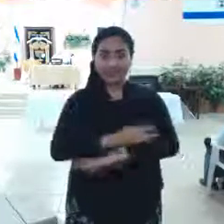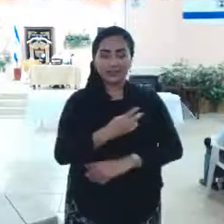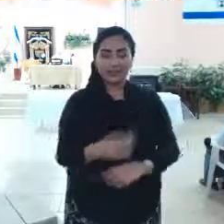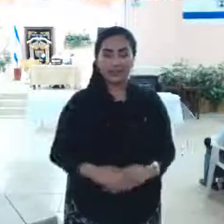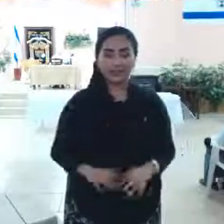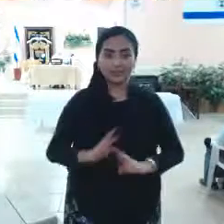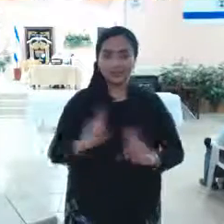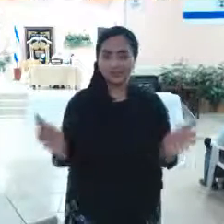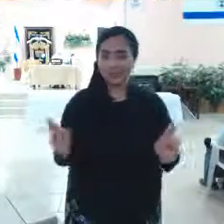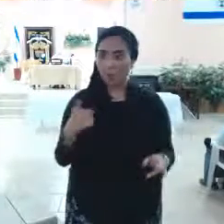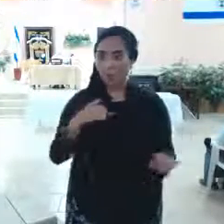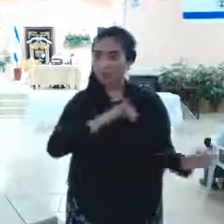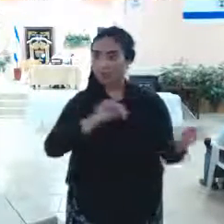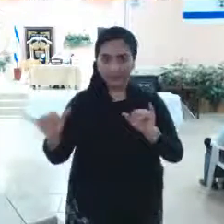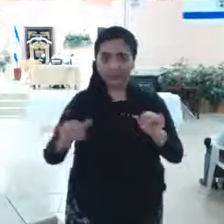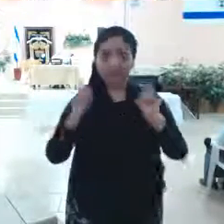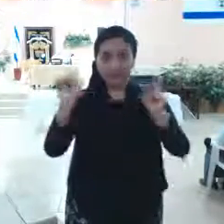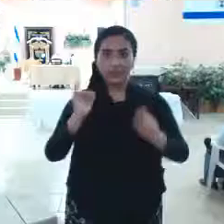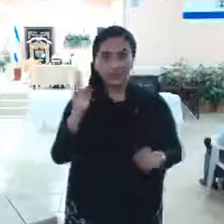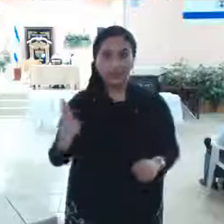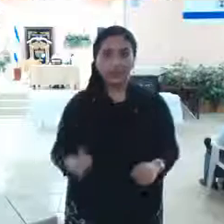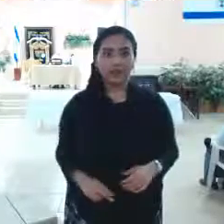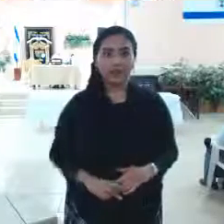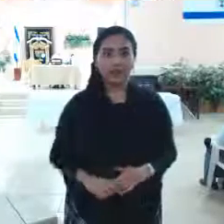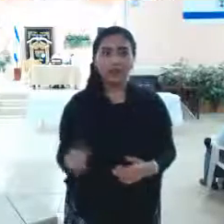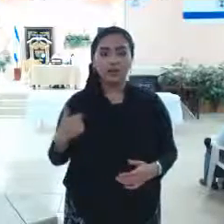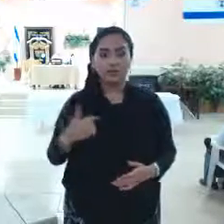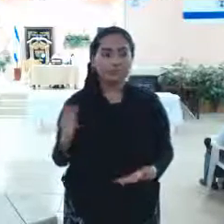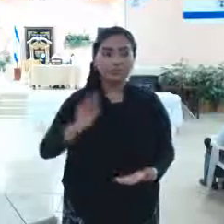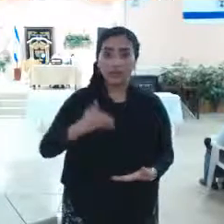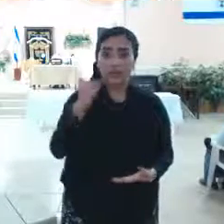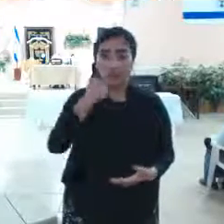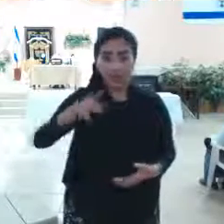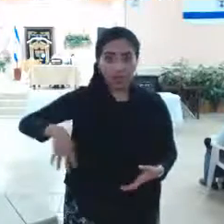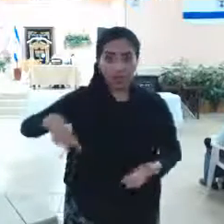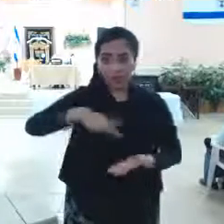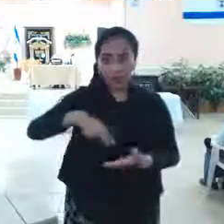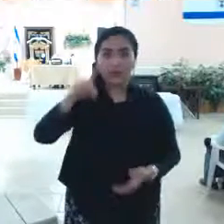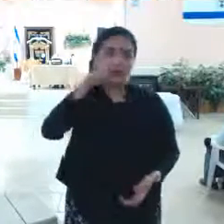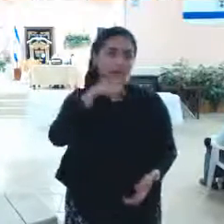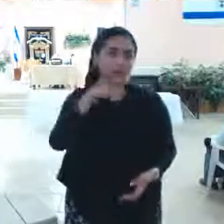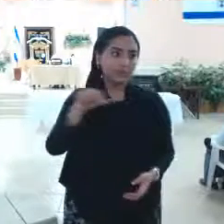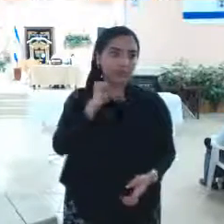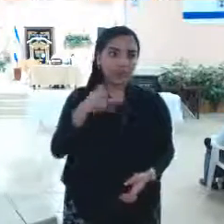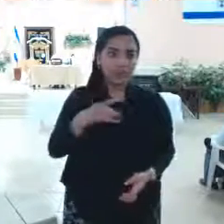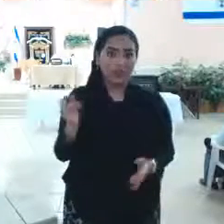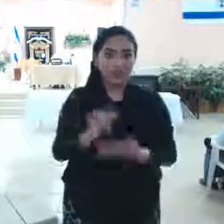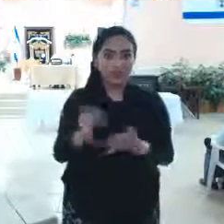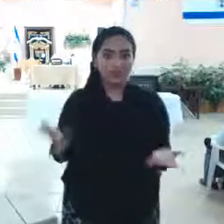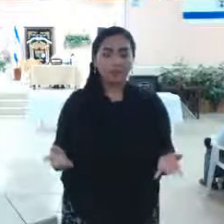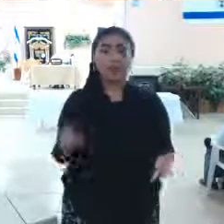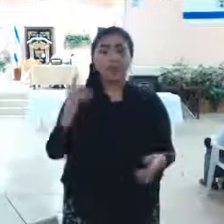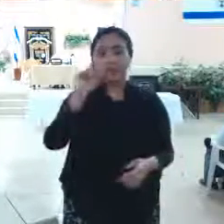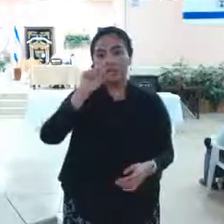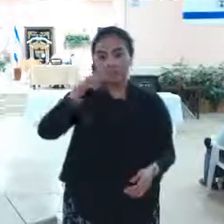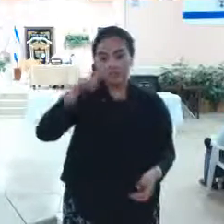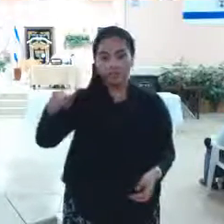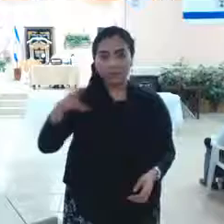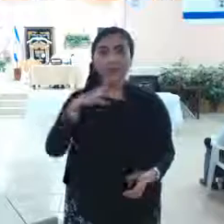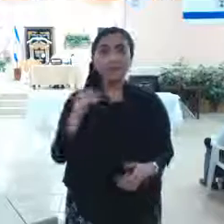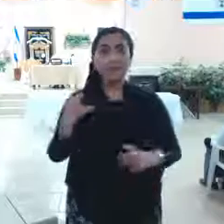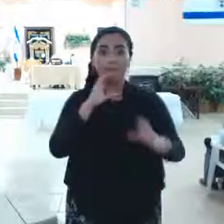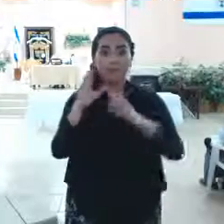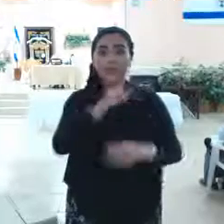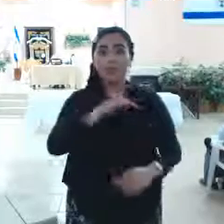these 7 days. Aleluya. Hallelujah. Y si alguien no ha And if someone has cantado y not no ha sang danzado, and es porque no han danced, it's querido. because they didn't want to. 22. Y habló